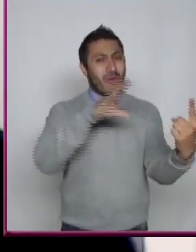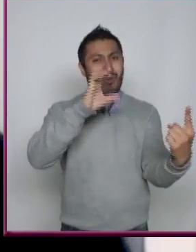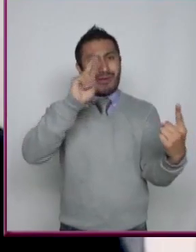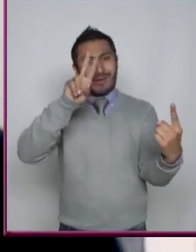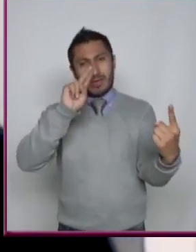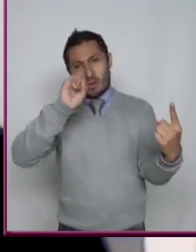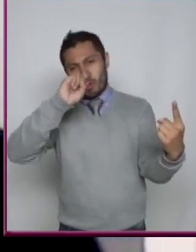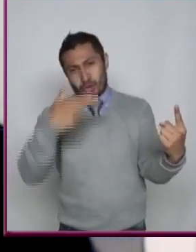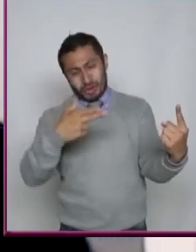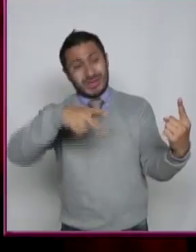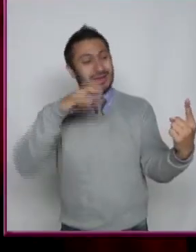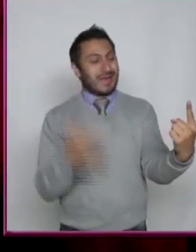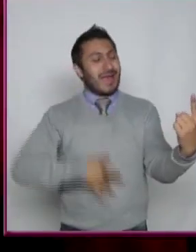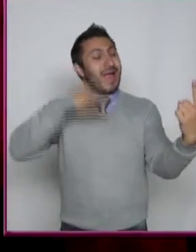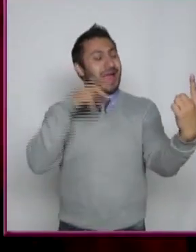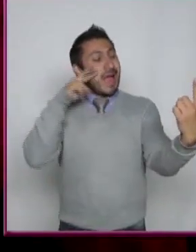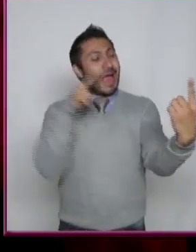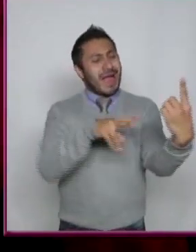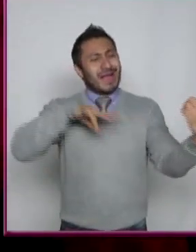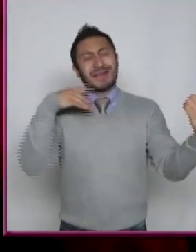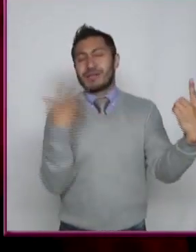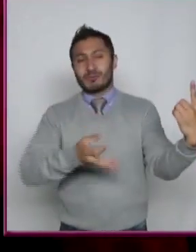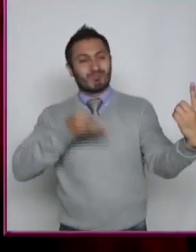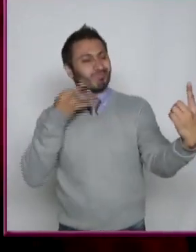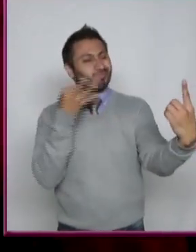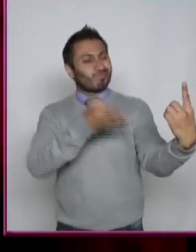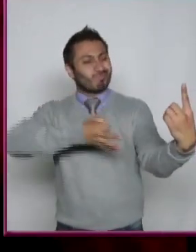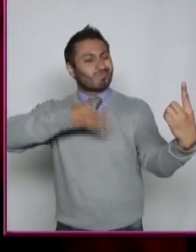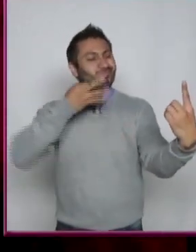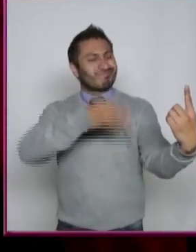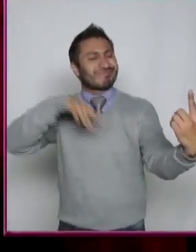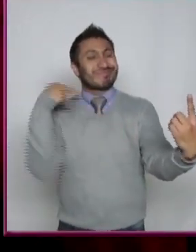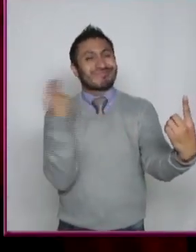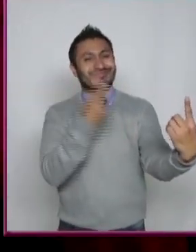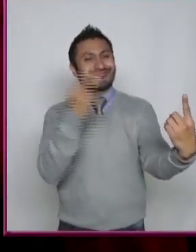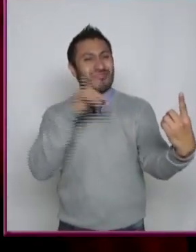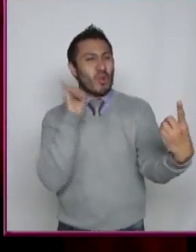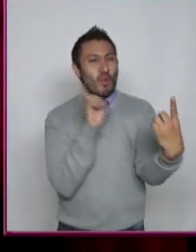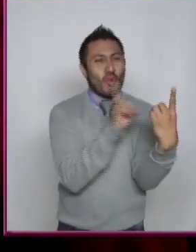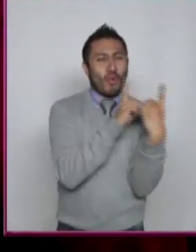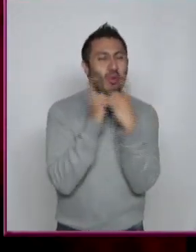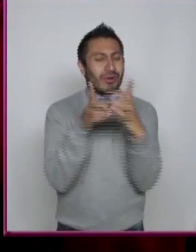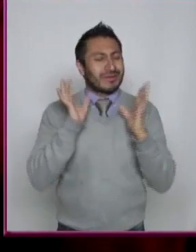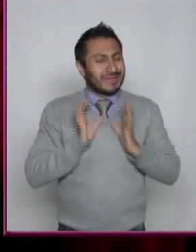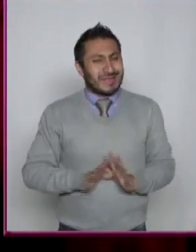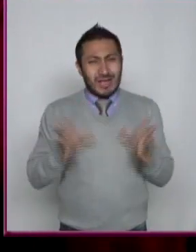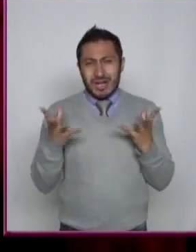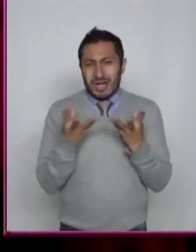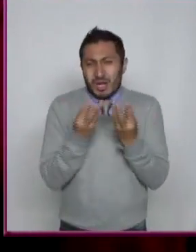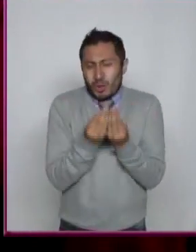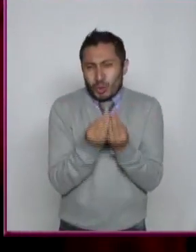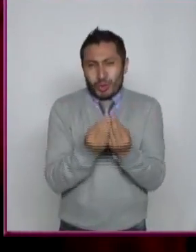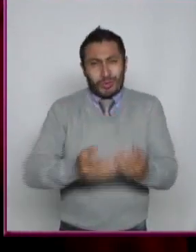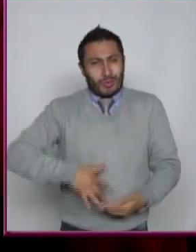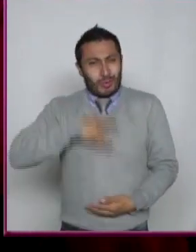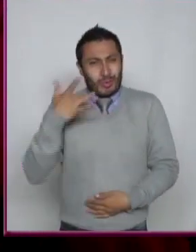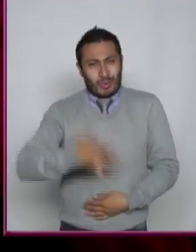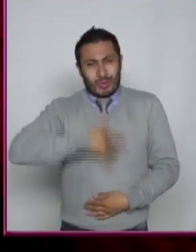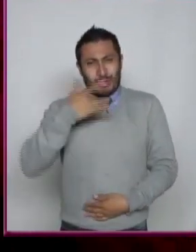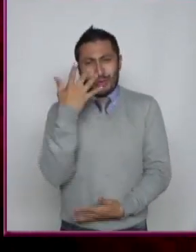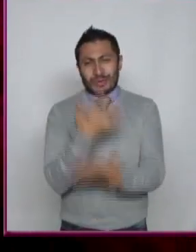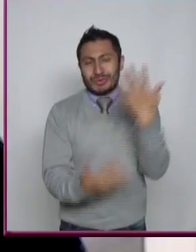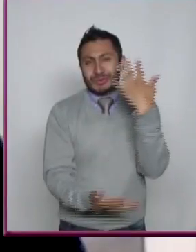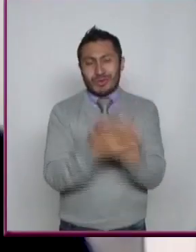que estamos enamorados o enamoradas, sentimos como muchísimo deseo de tenerla cerca, de tener su cuerpo cerca, de poder sentirla con todos